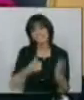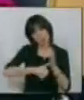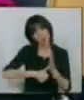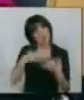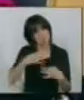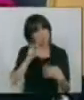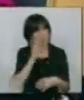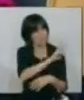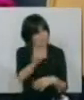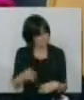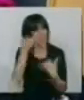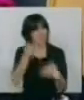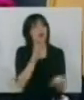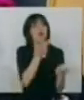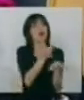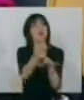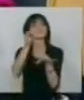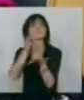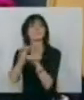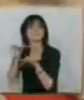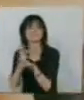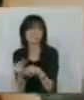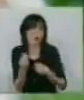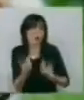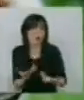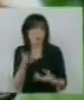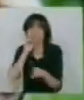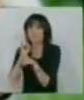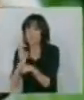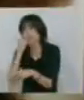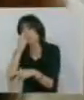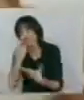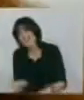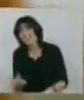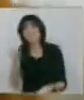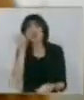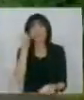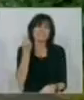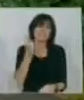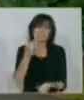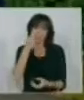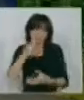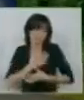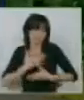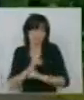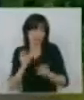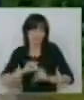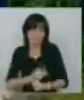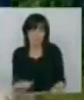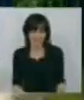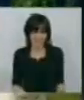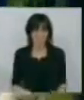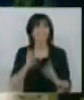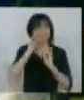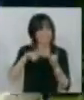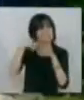véanlo, porque les da consejos sobre cómo, cómo comportarse cuando sucede esto. Y